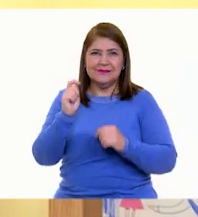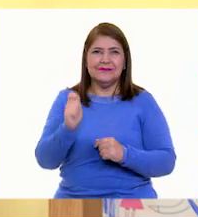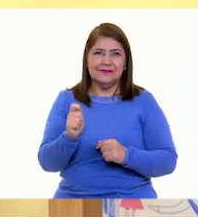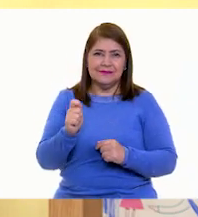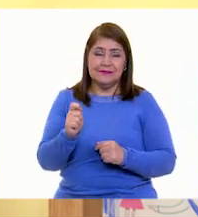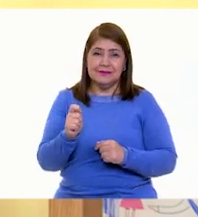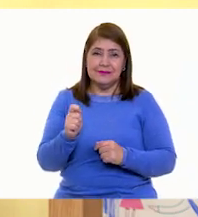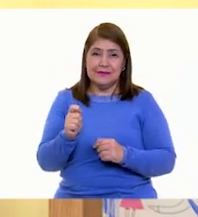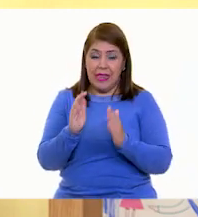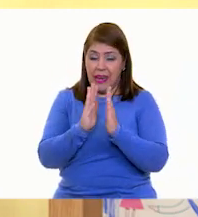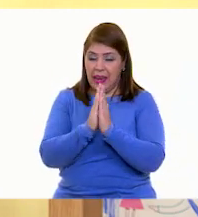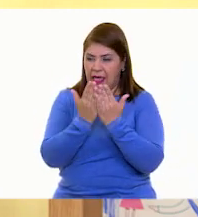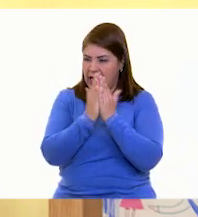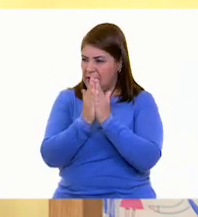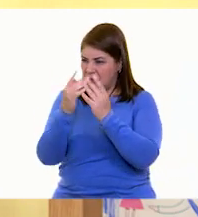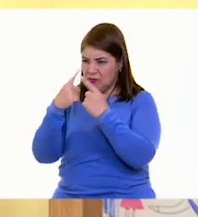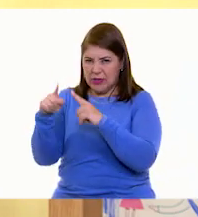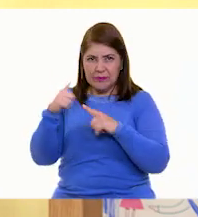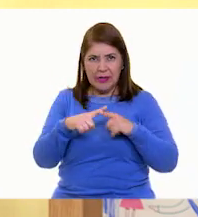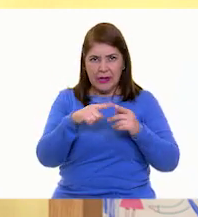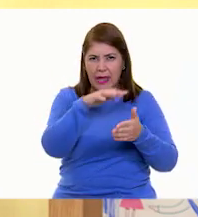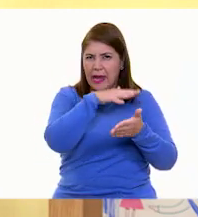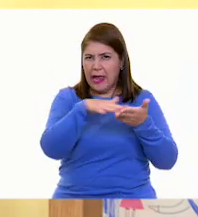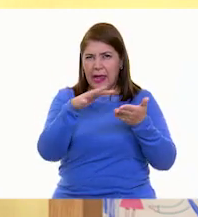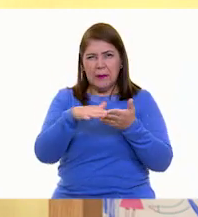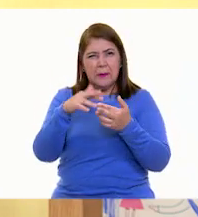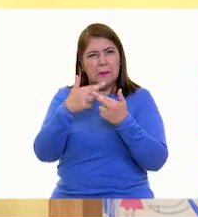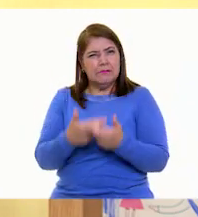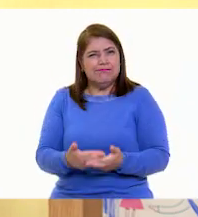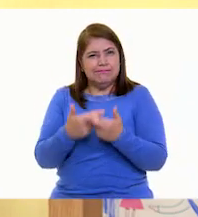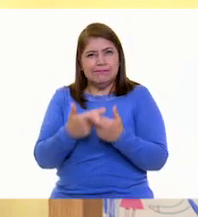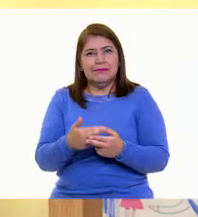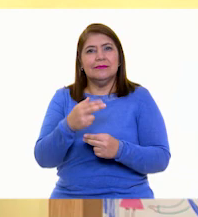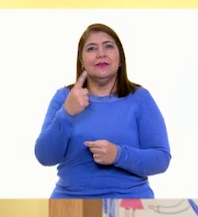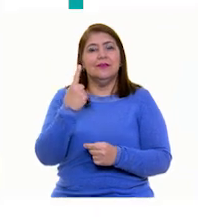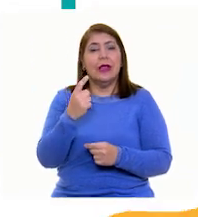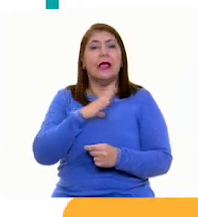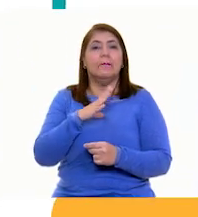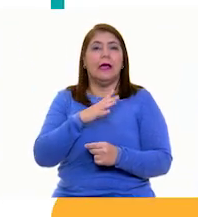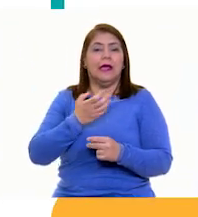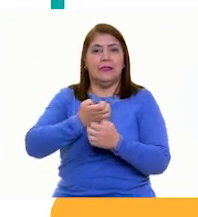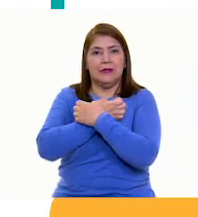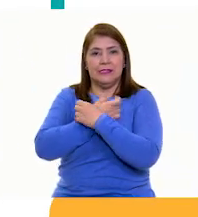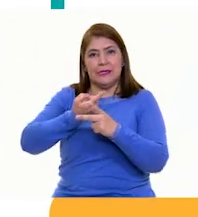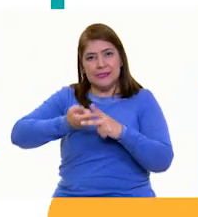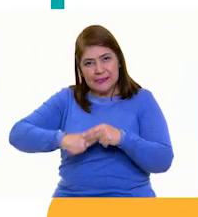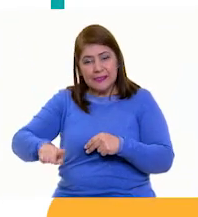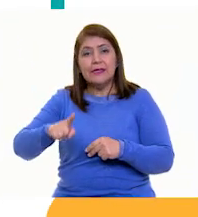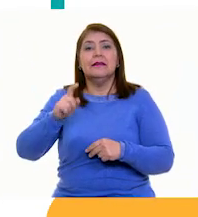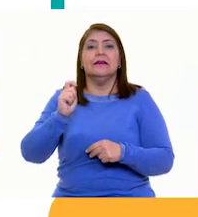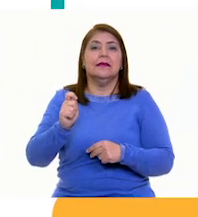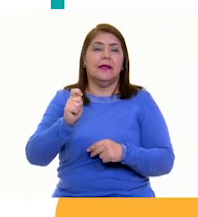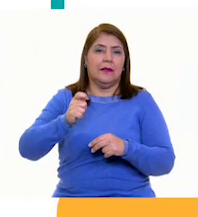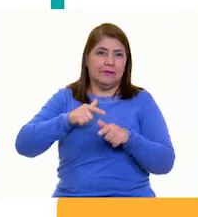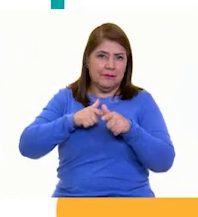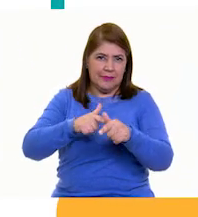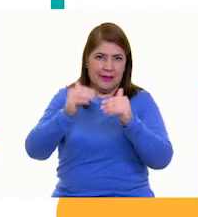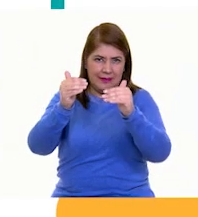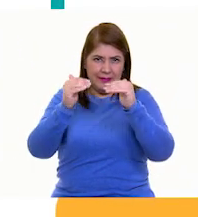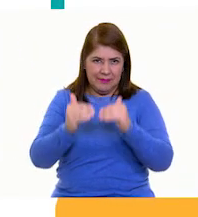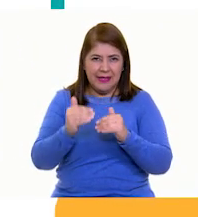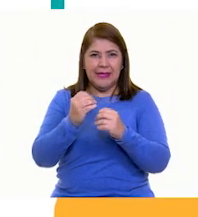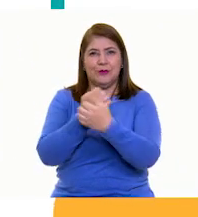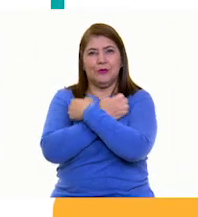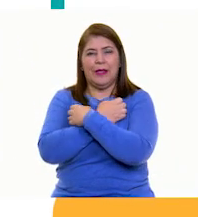con Libros Diversos, Lecturas Infinitas 1 de Educación Inicial y continuamos con Educación